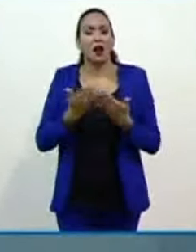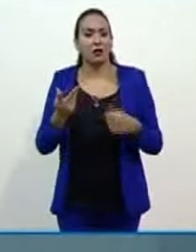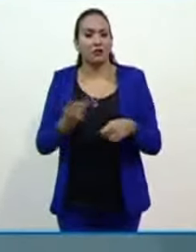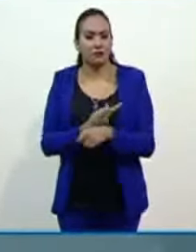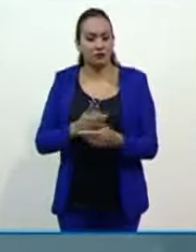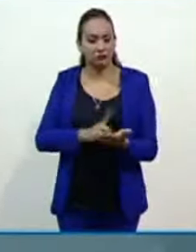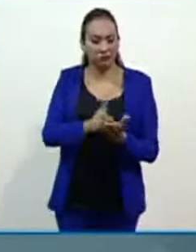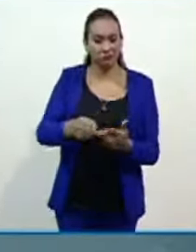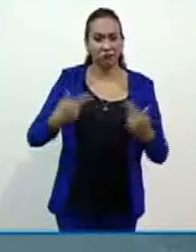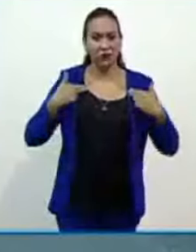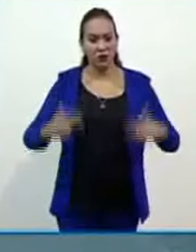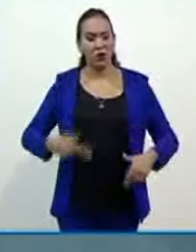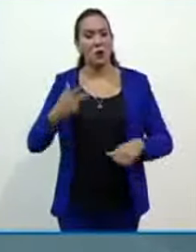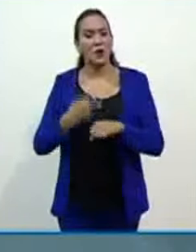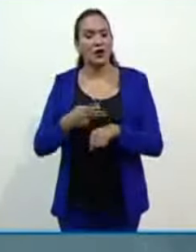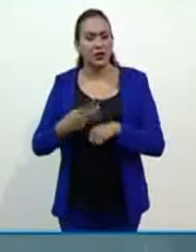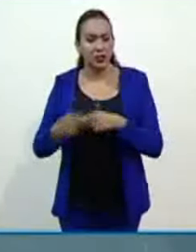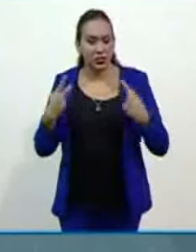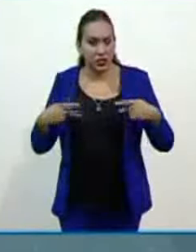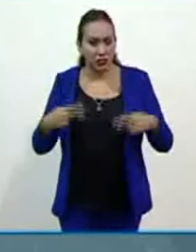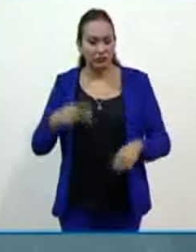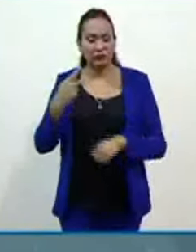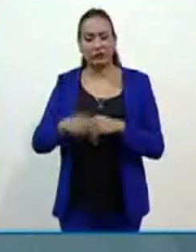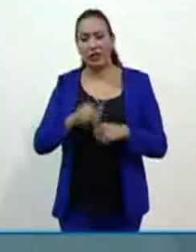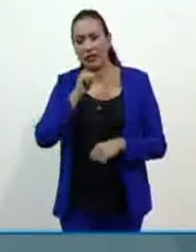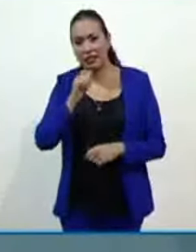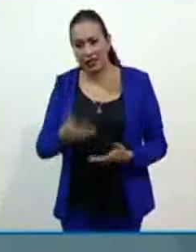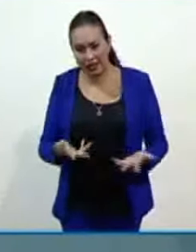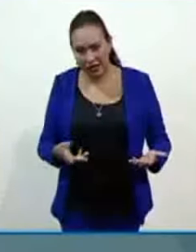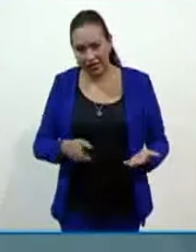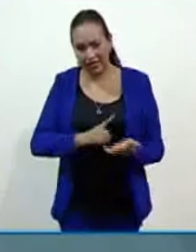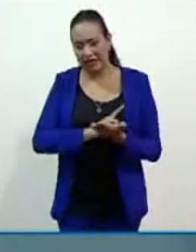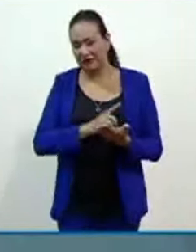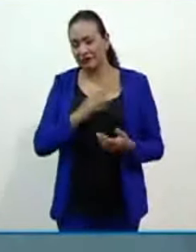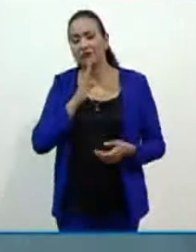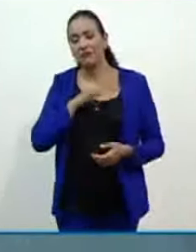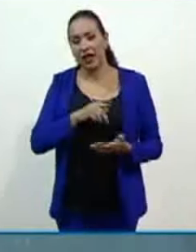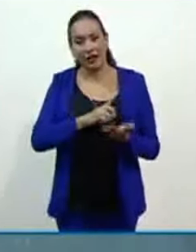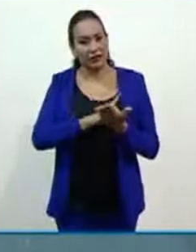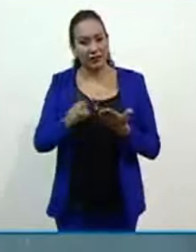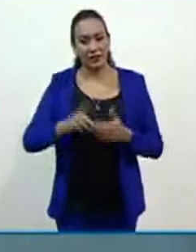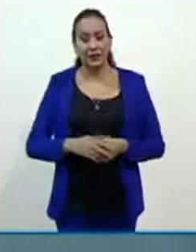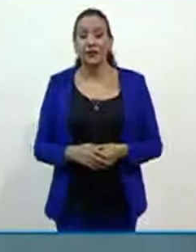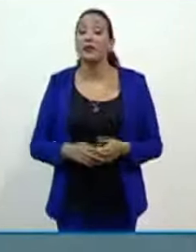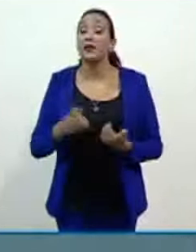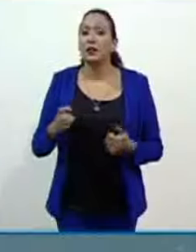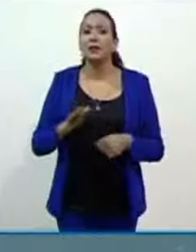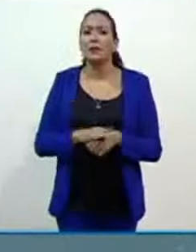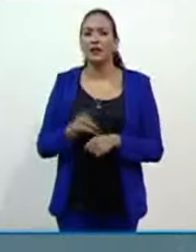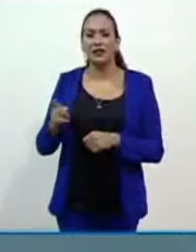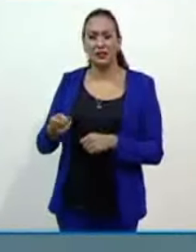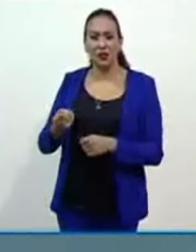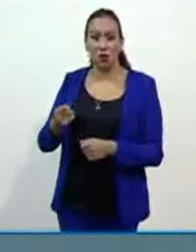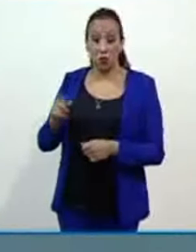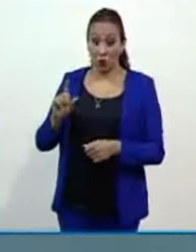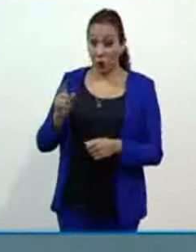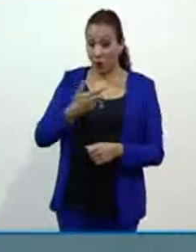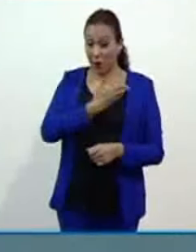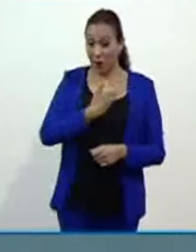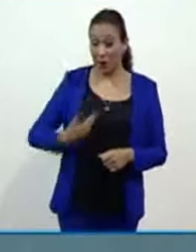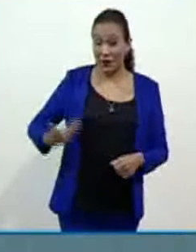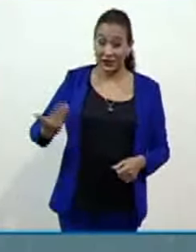el respeto a los derechos humanos. Agregan que la reforma se dio en medio de una campaña de ataques y acoso desde el Poder